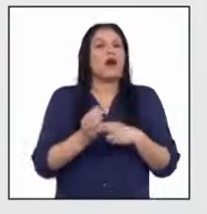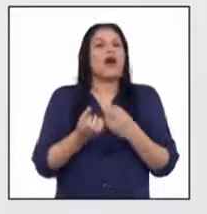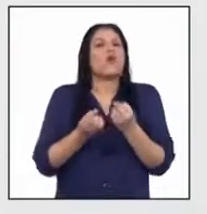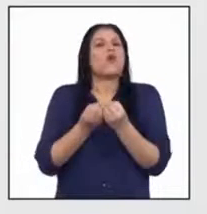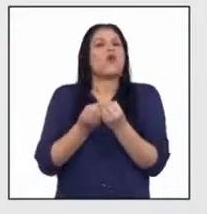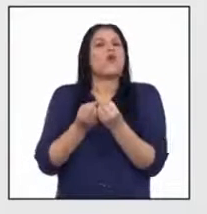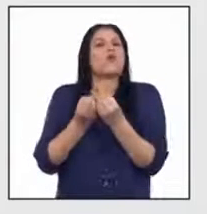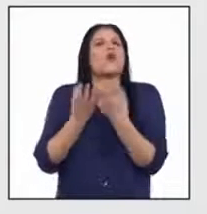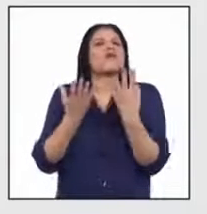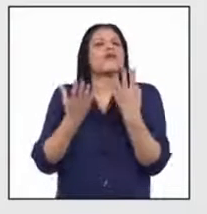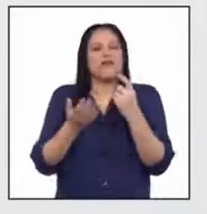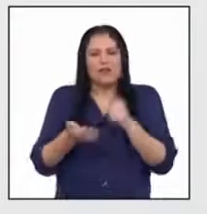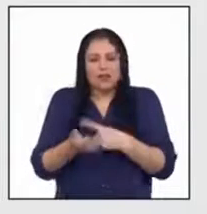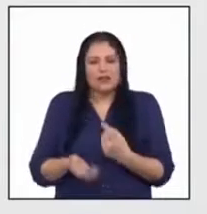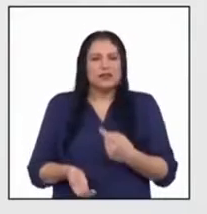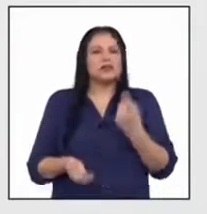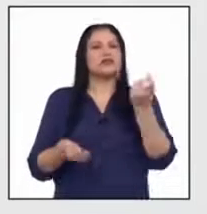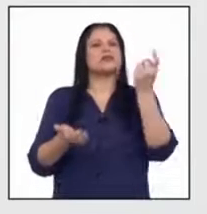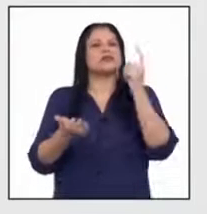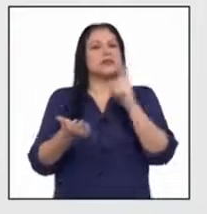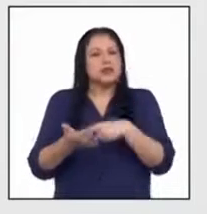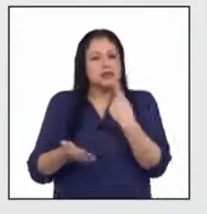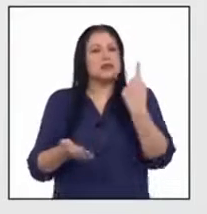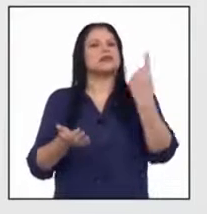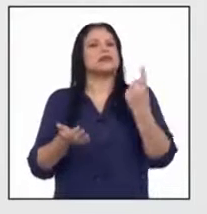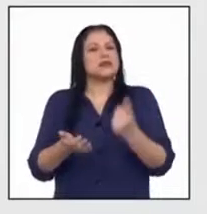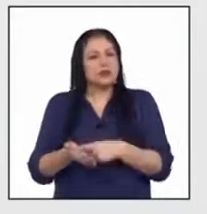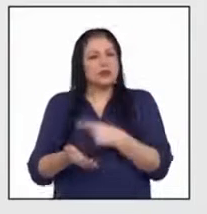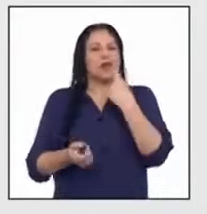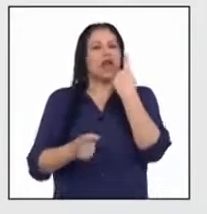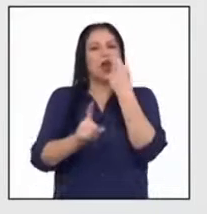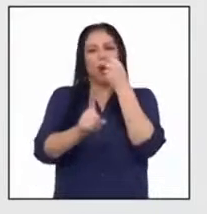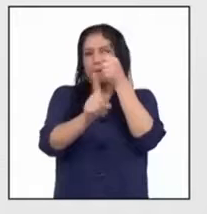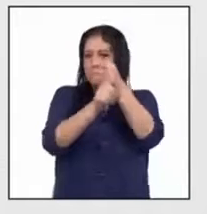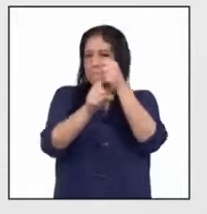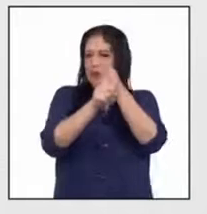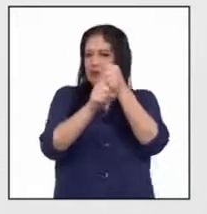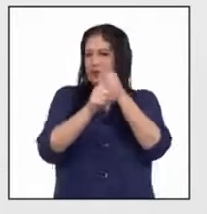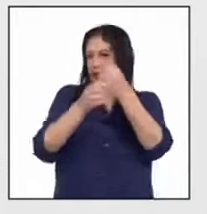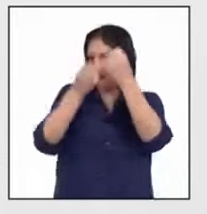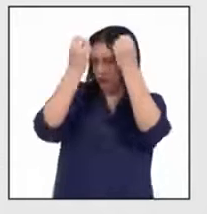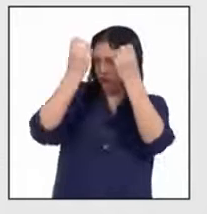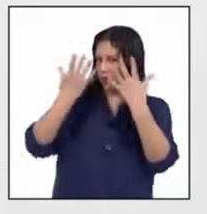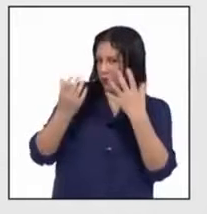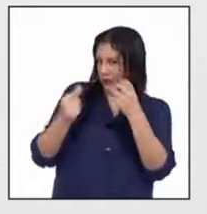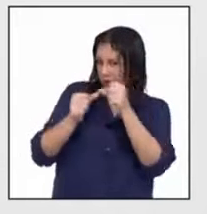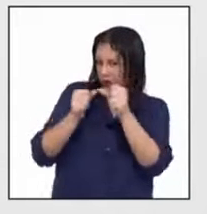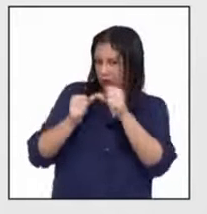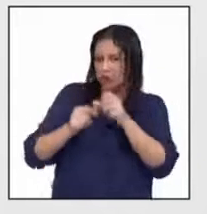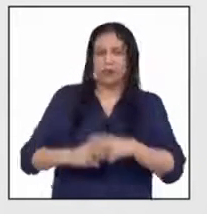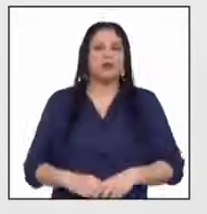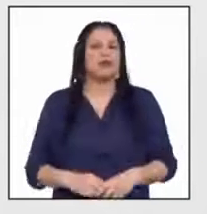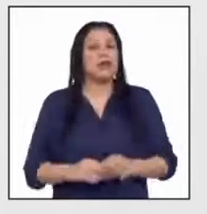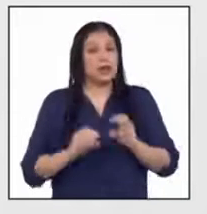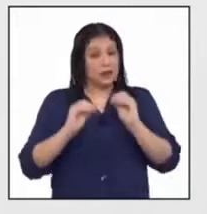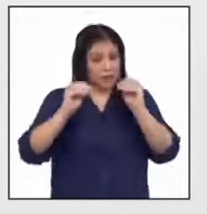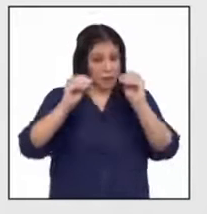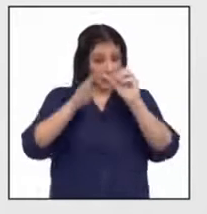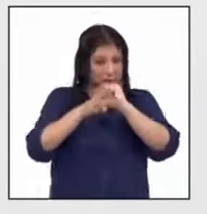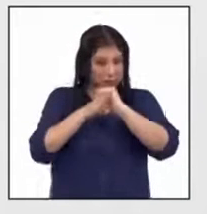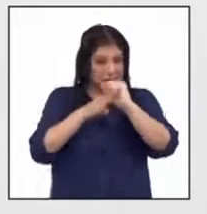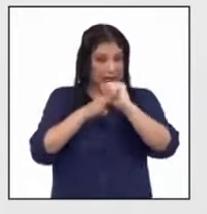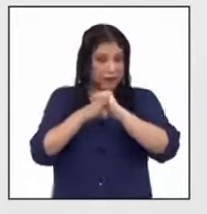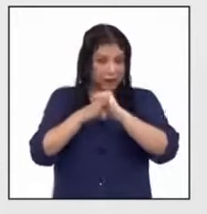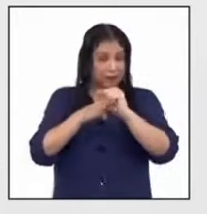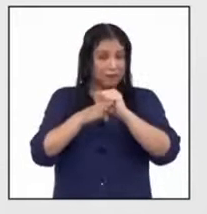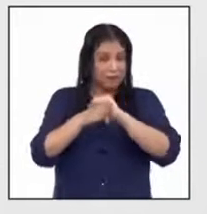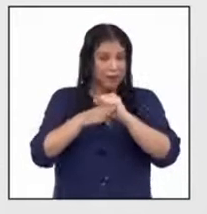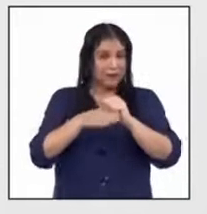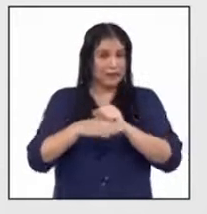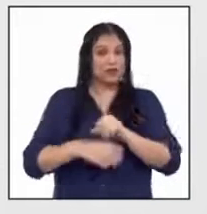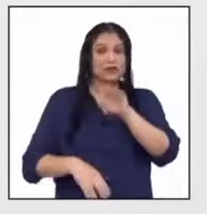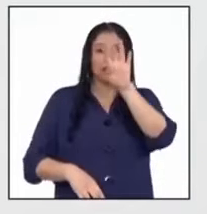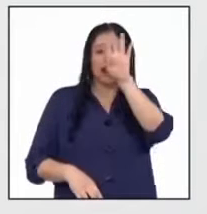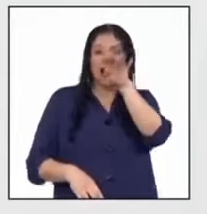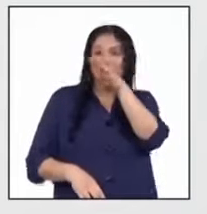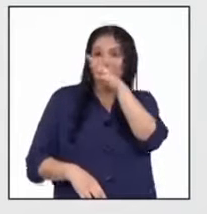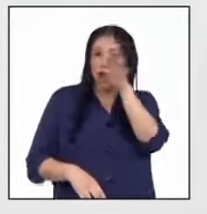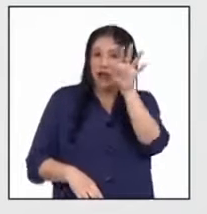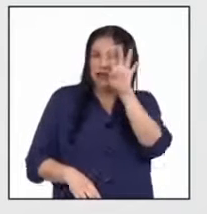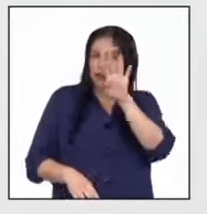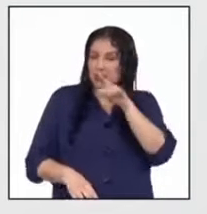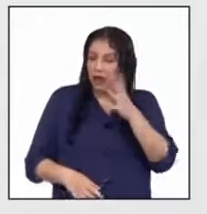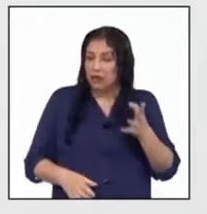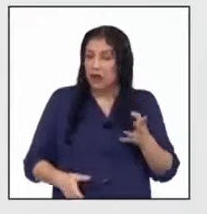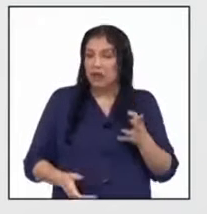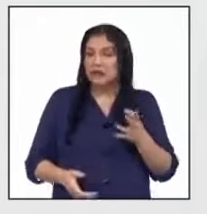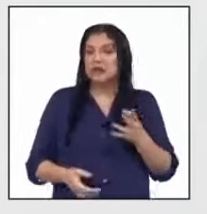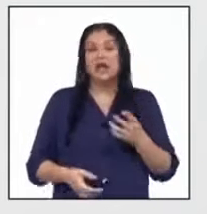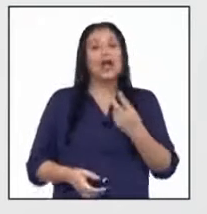de veces que se repite un dato. Entonces, si aplicamos esto, las tablas